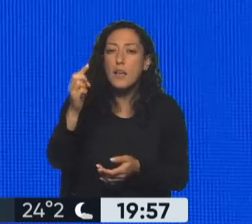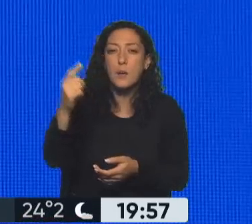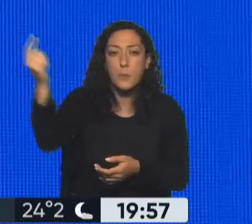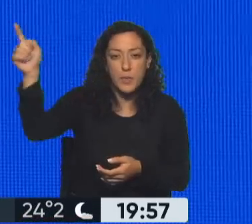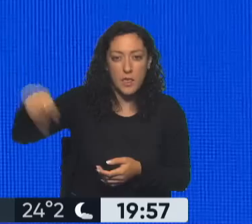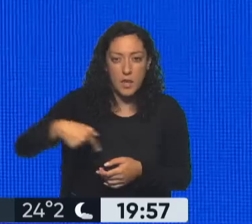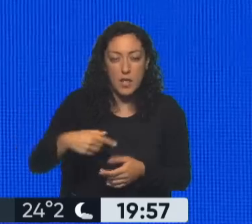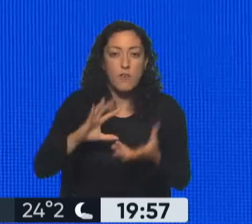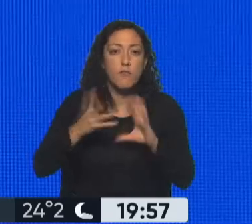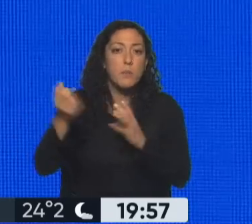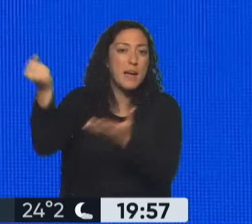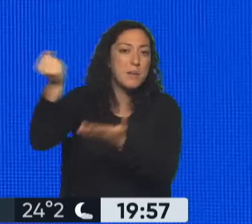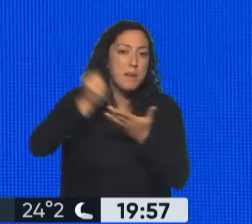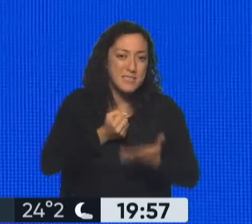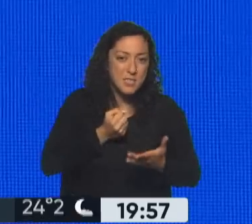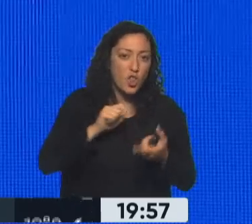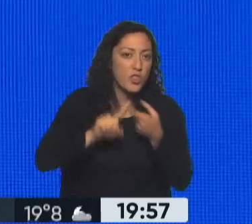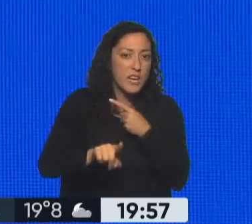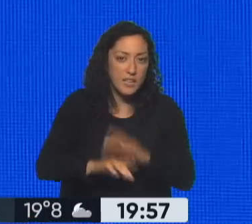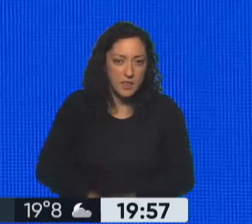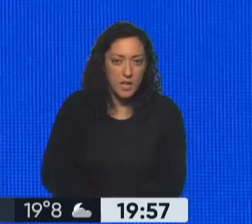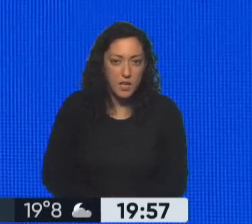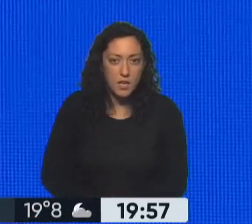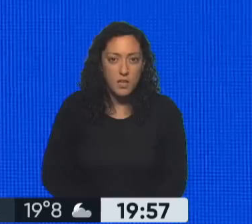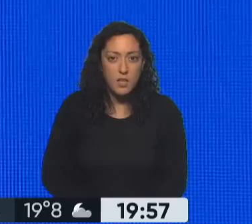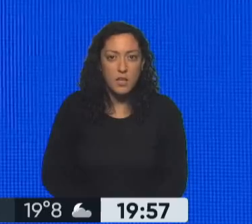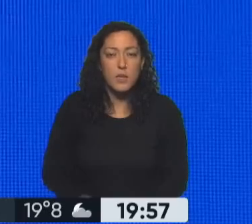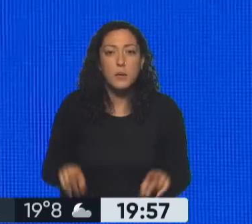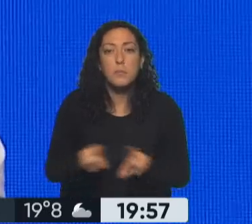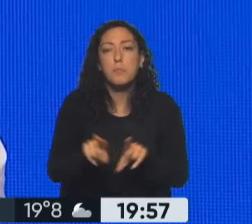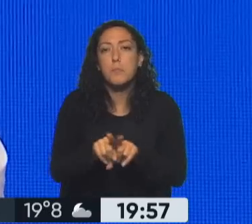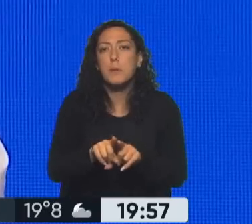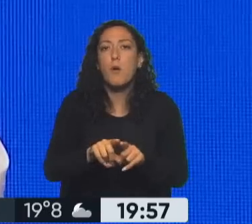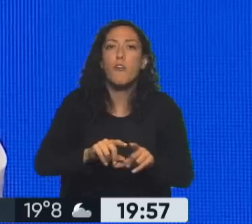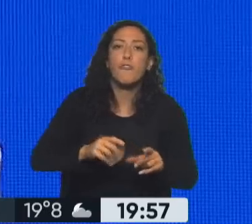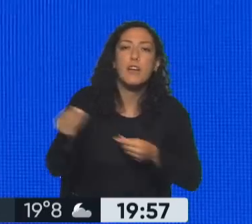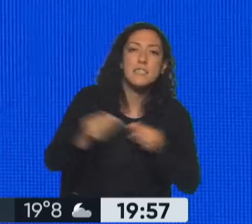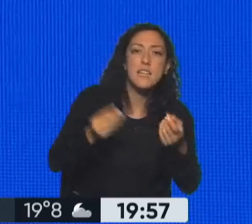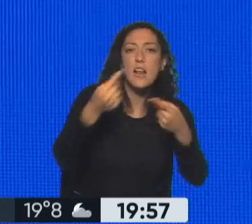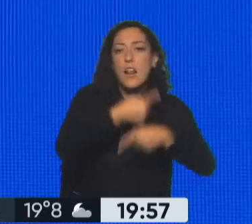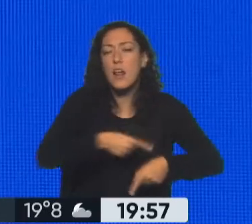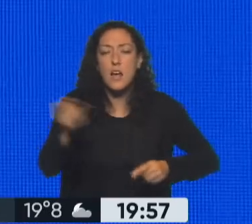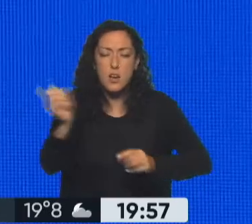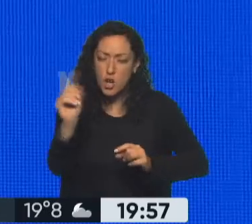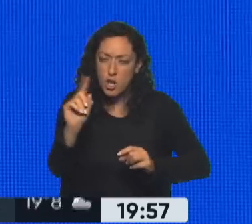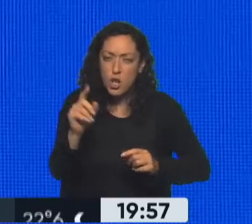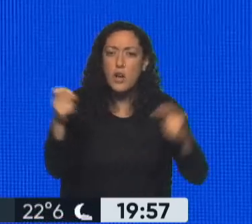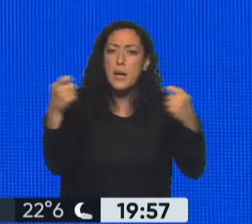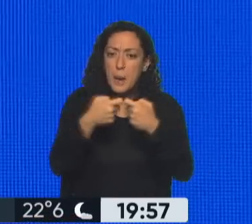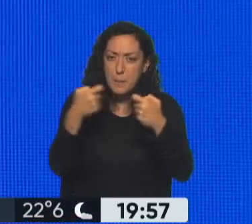ingresan por inversión extranjera directa, y no dólares para la timba financiera, no, dólares que vienen de